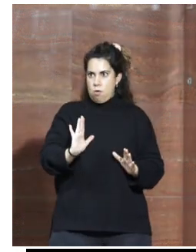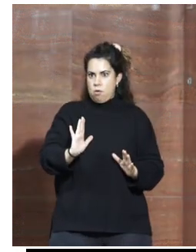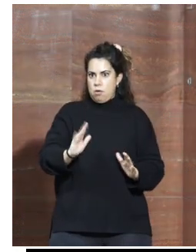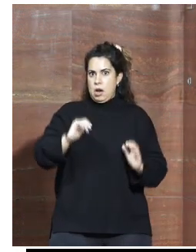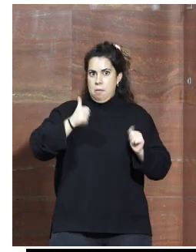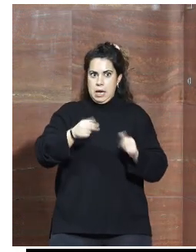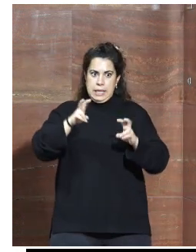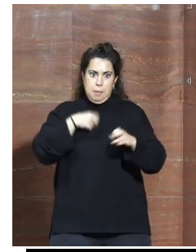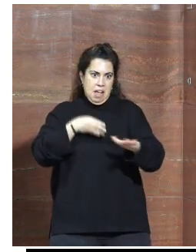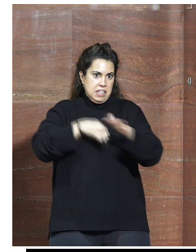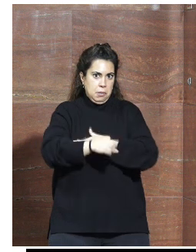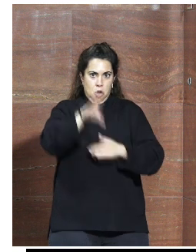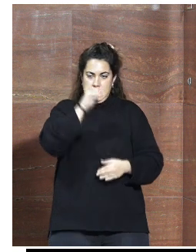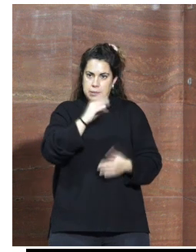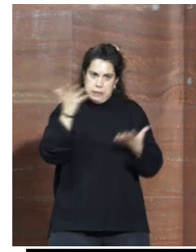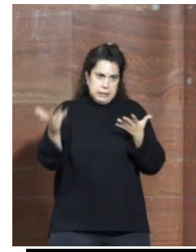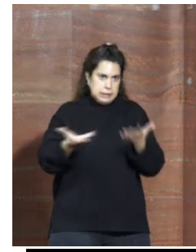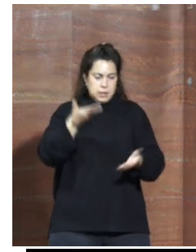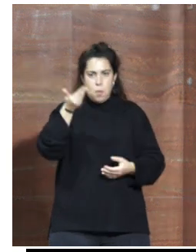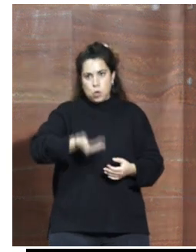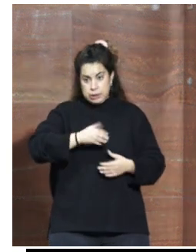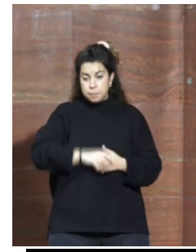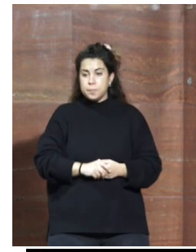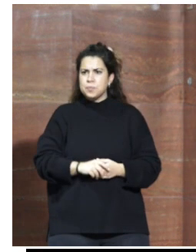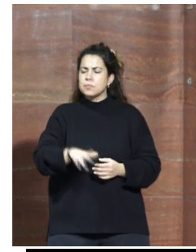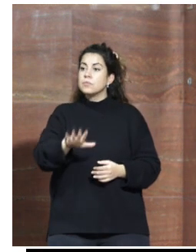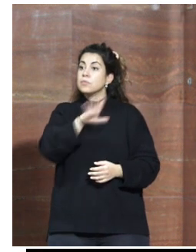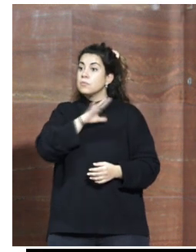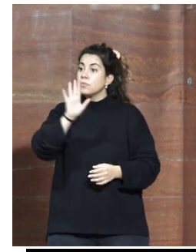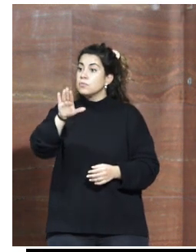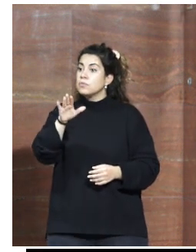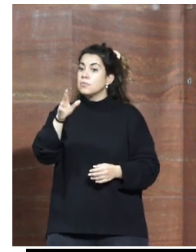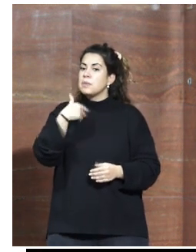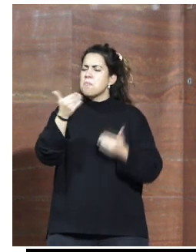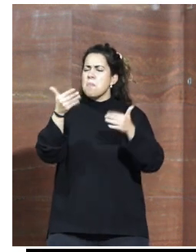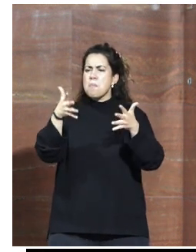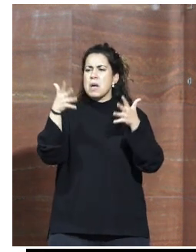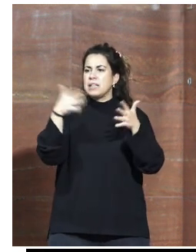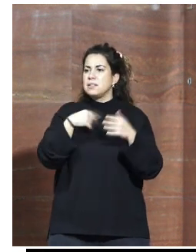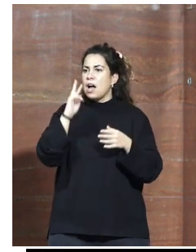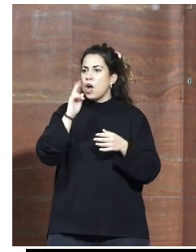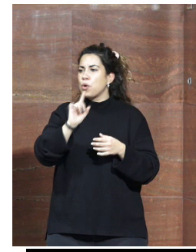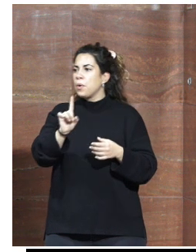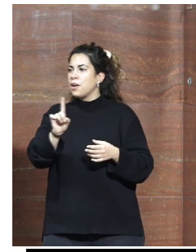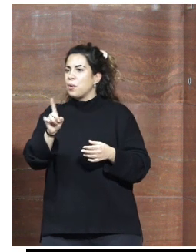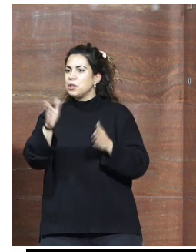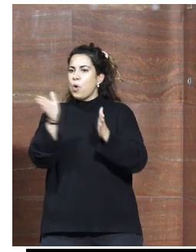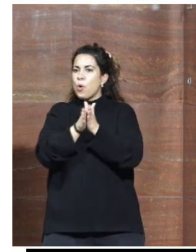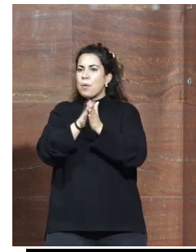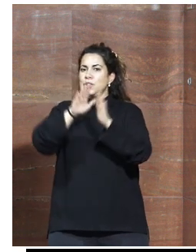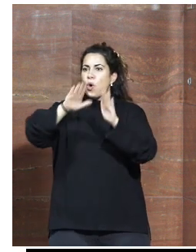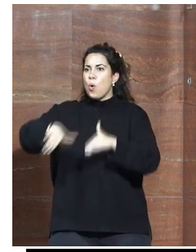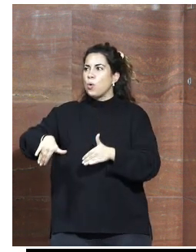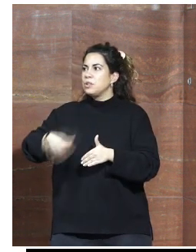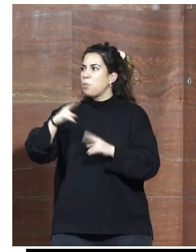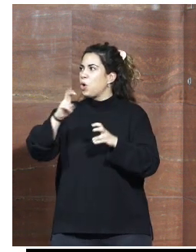que la accesibilidad cognitiva es importante. Por cierto, me ha encantado la intervención, que no veo por aquí al último compañero de